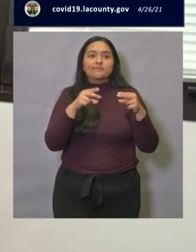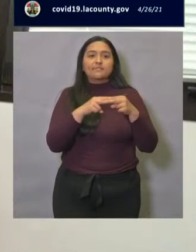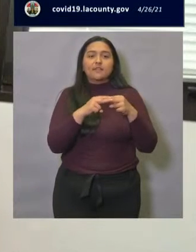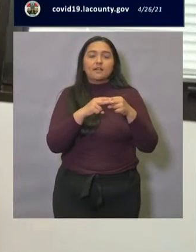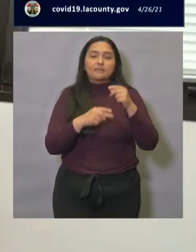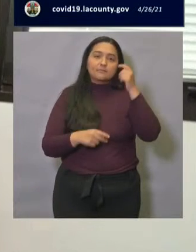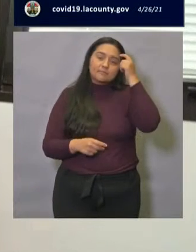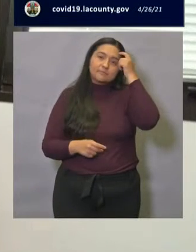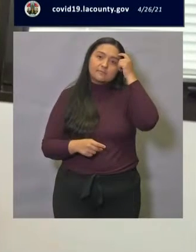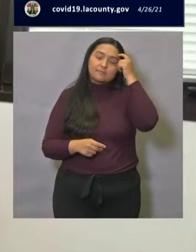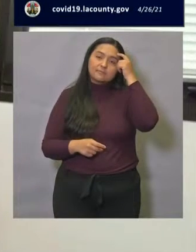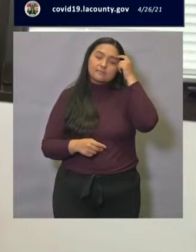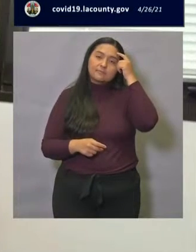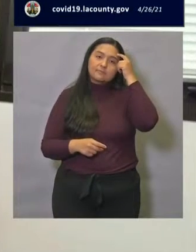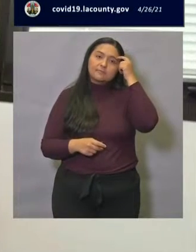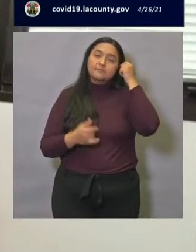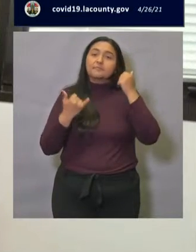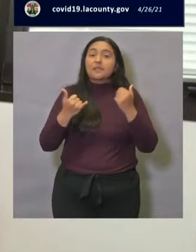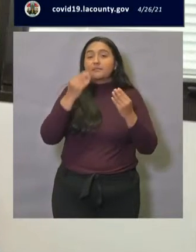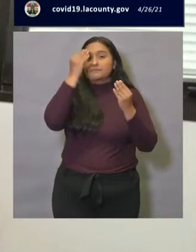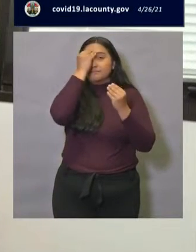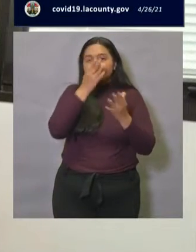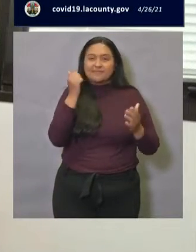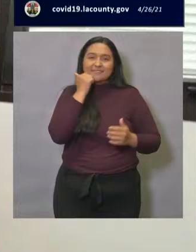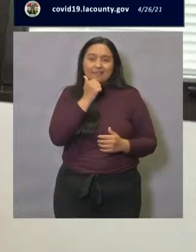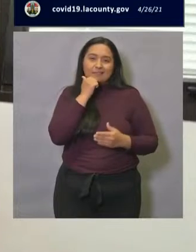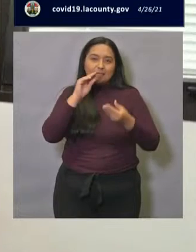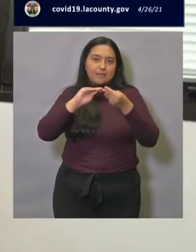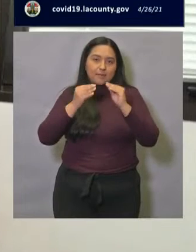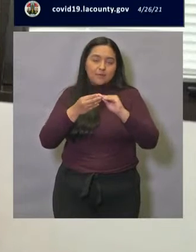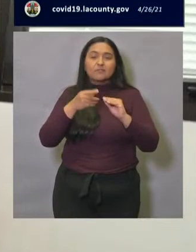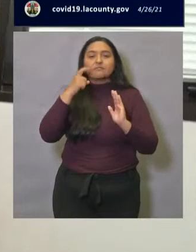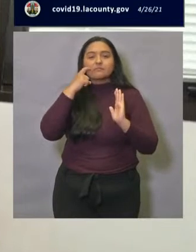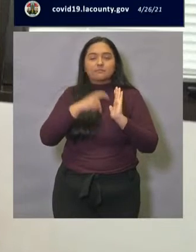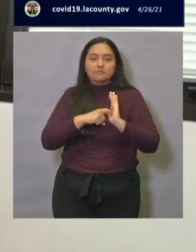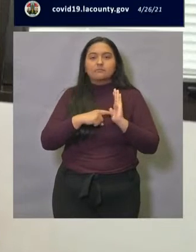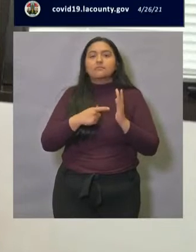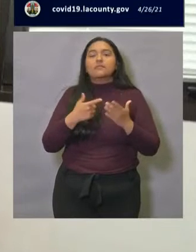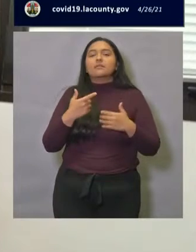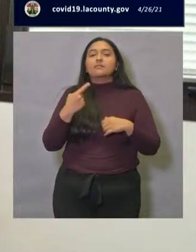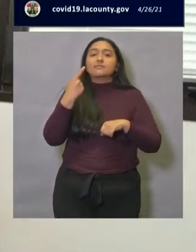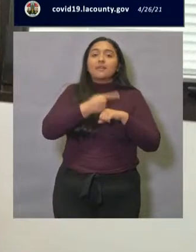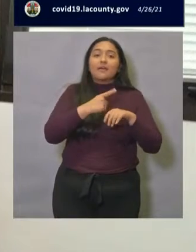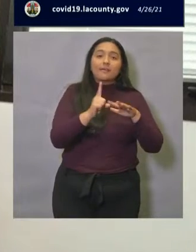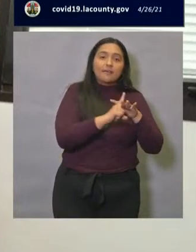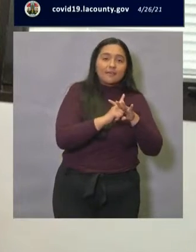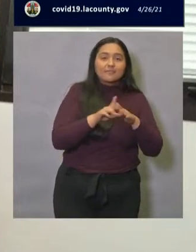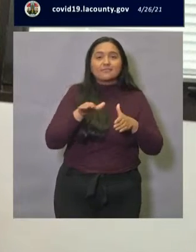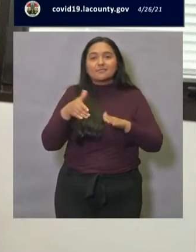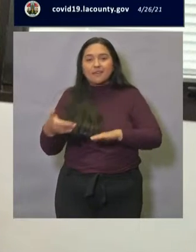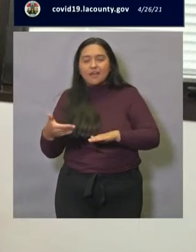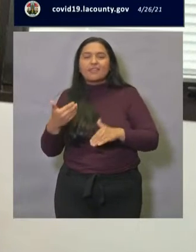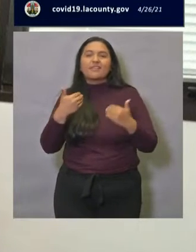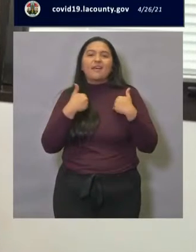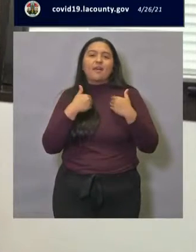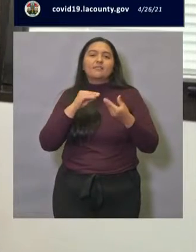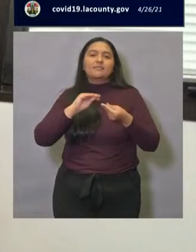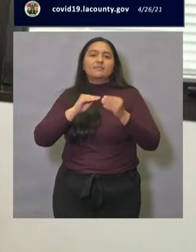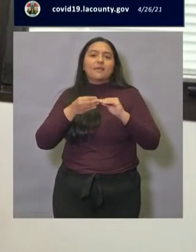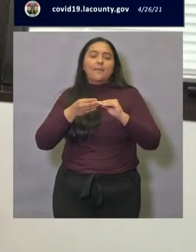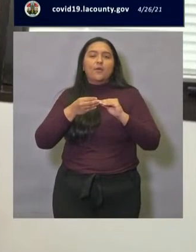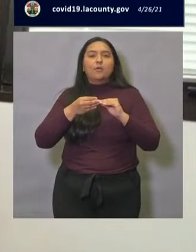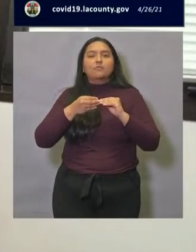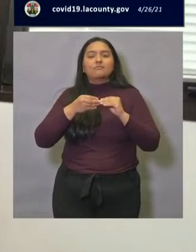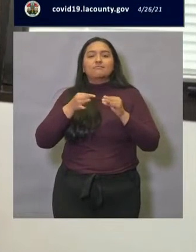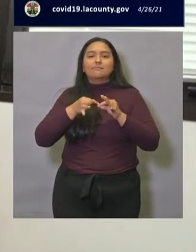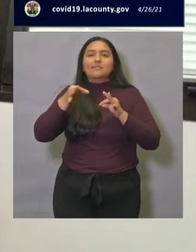Al comenzar con nuestros datos diarios, tenga en cuenta que los números de casos y muertes del lunes reflejan un retraso en los informes durante